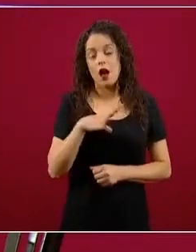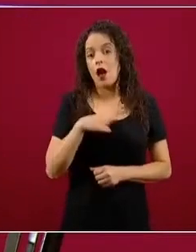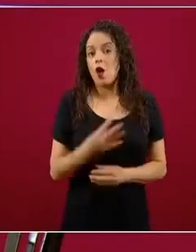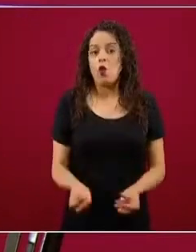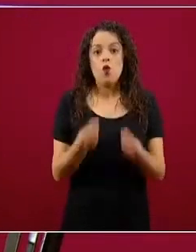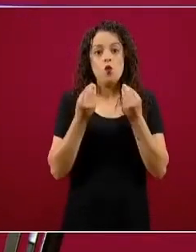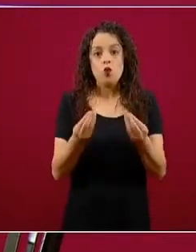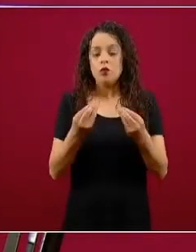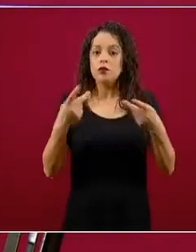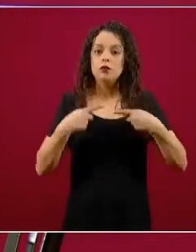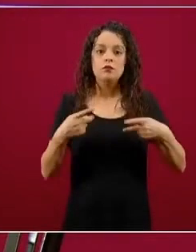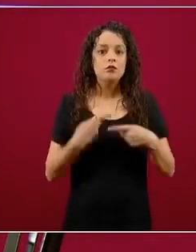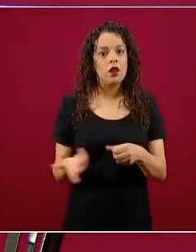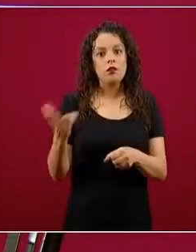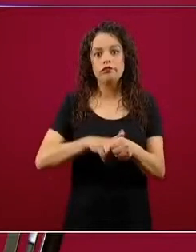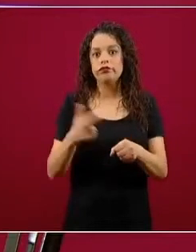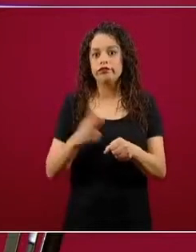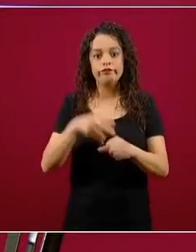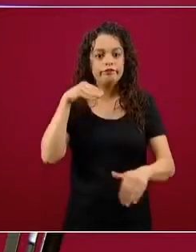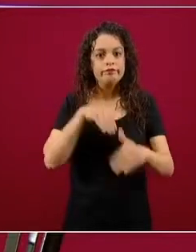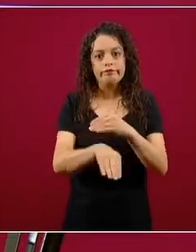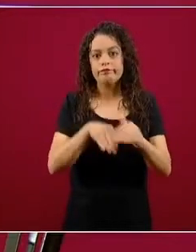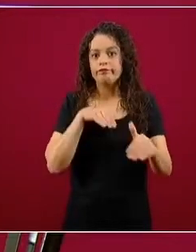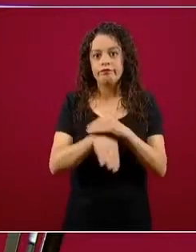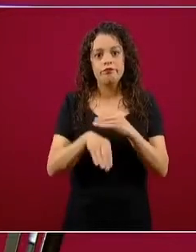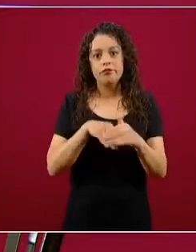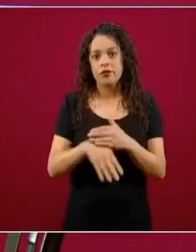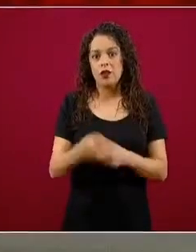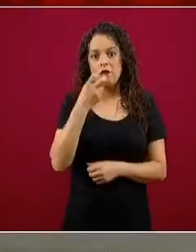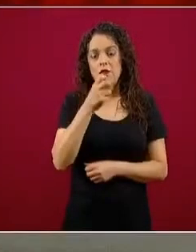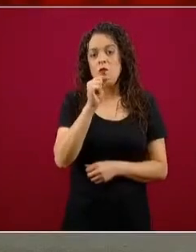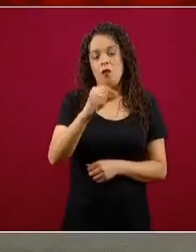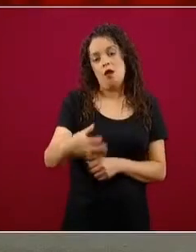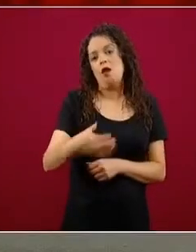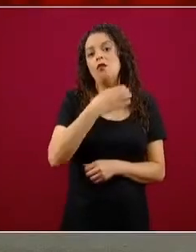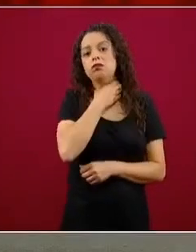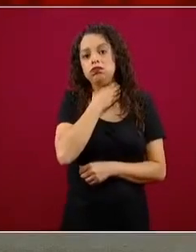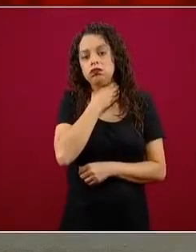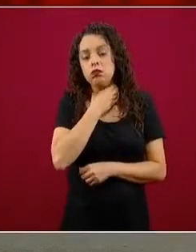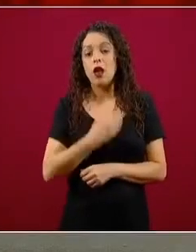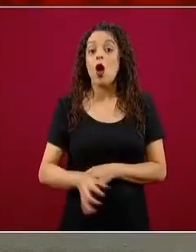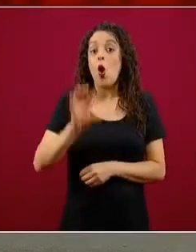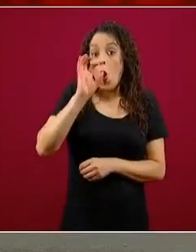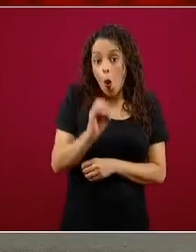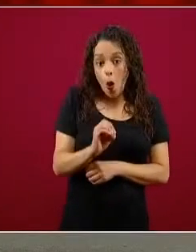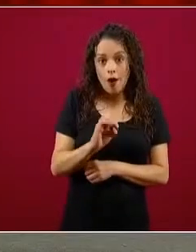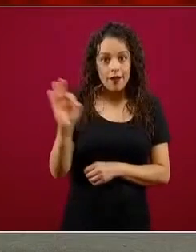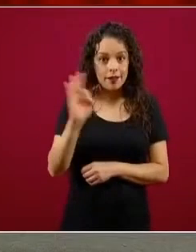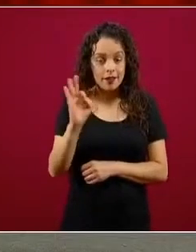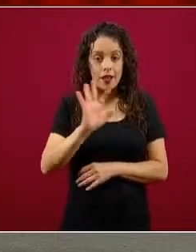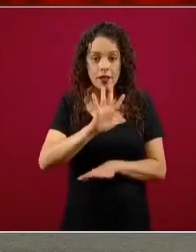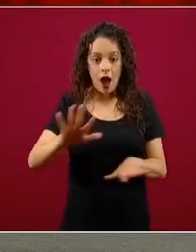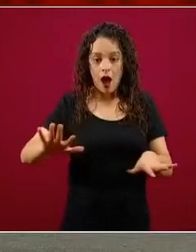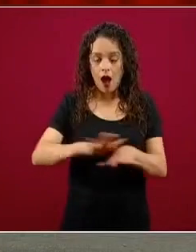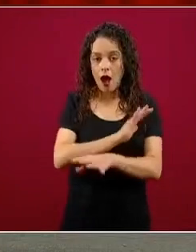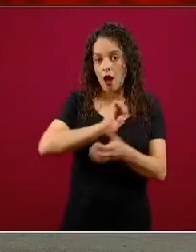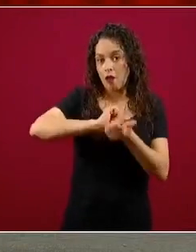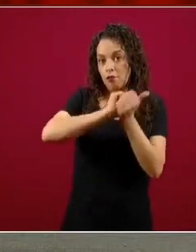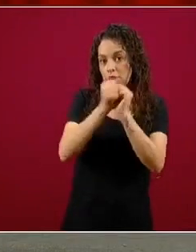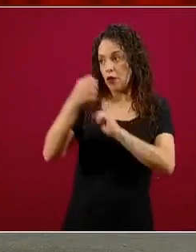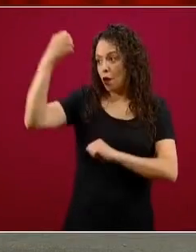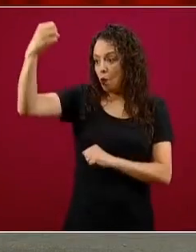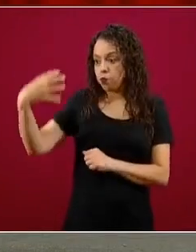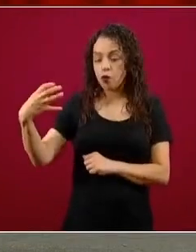gente hospitalizada todavía. O ya pasó a naranja, hay ciertos elementos que hacen pensar